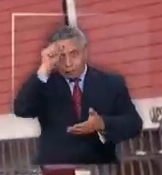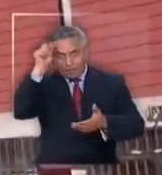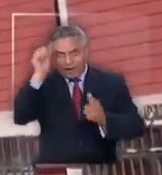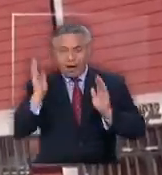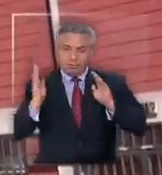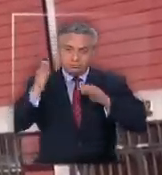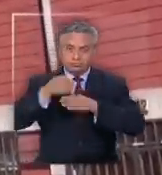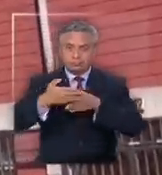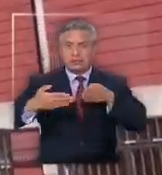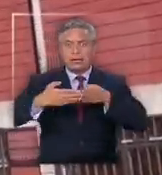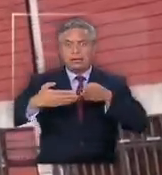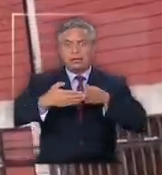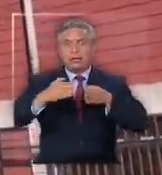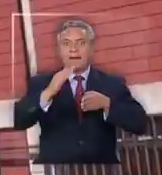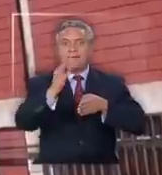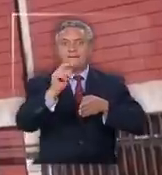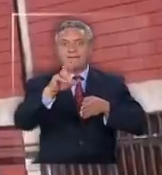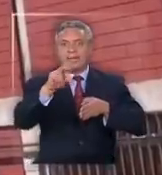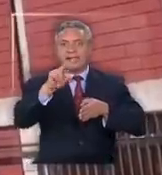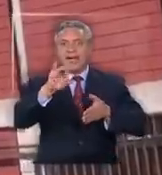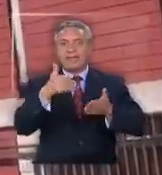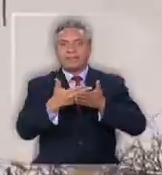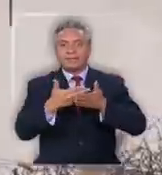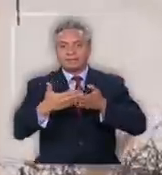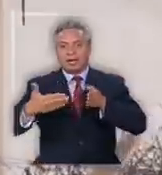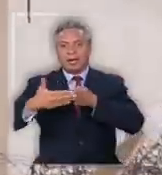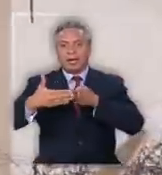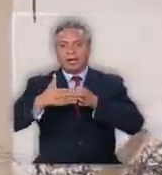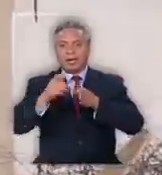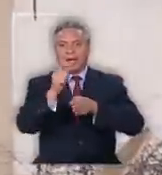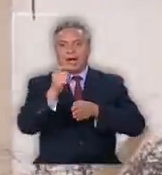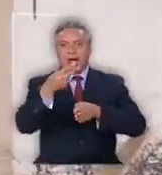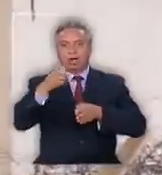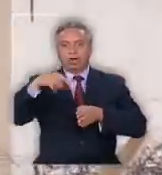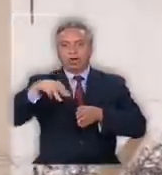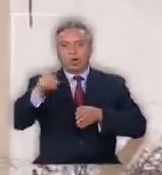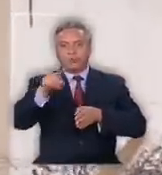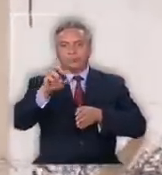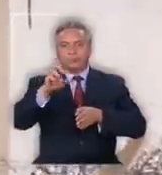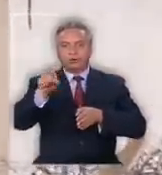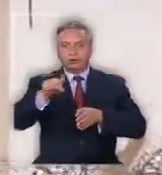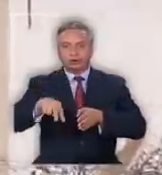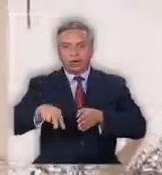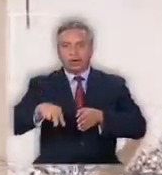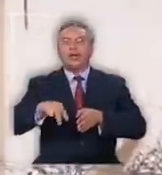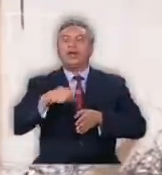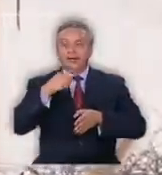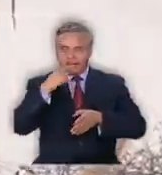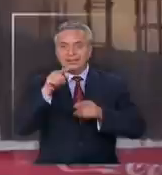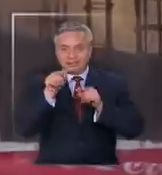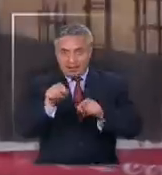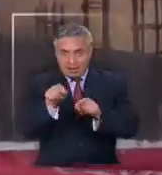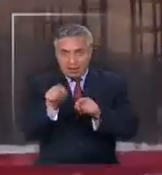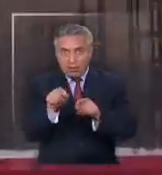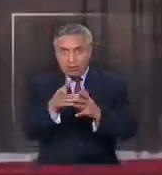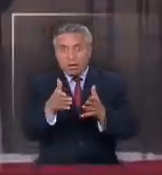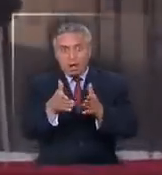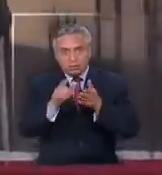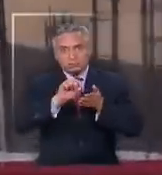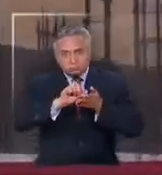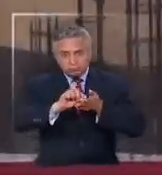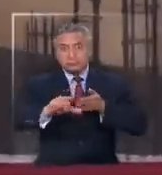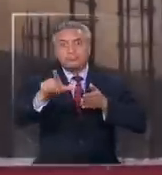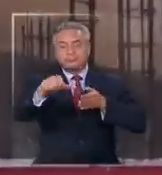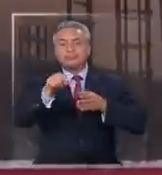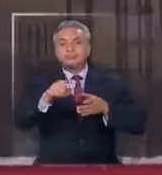la intersección de Arturo Fernández con calle Thompson para combatir las llamas. Según testigo, el siniestro habría comenzado en